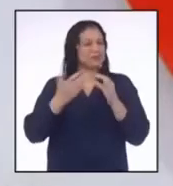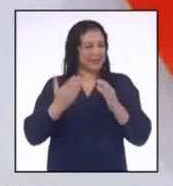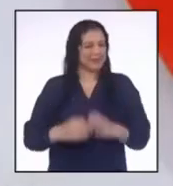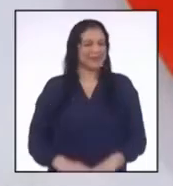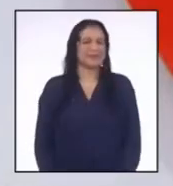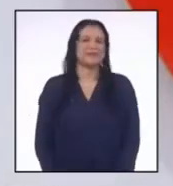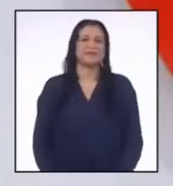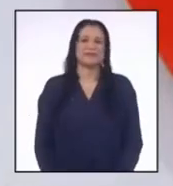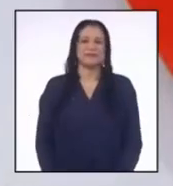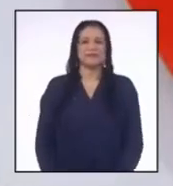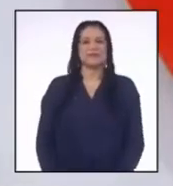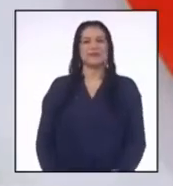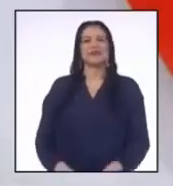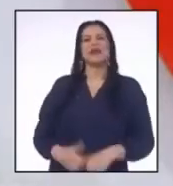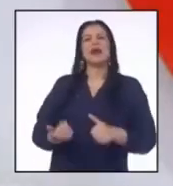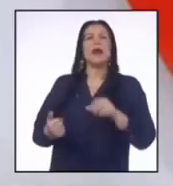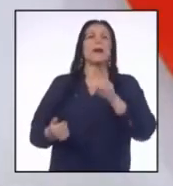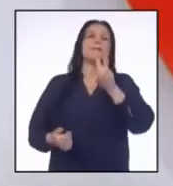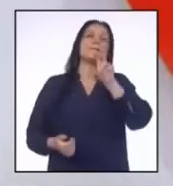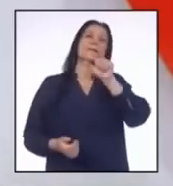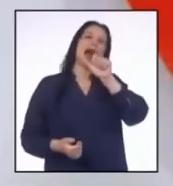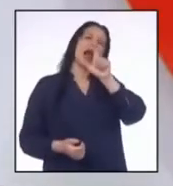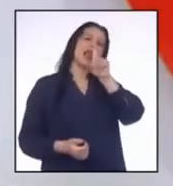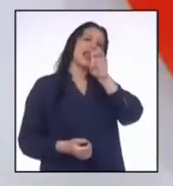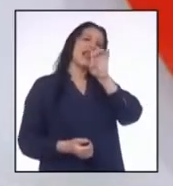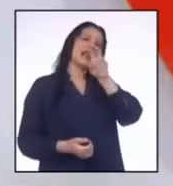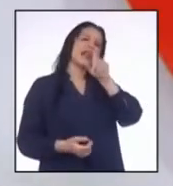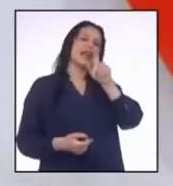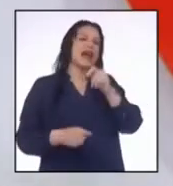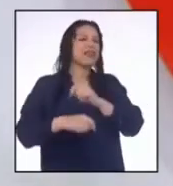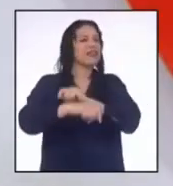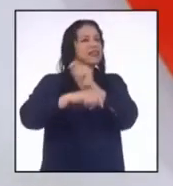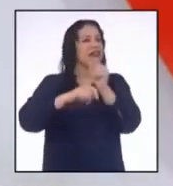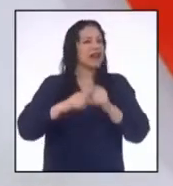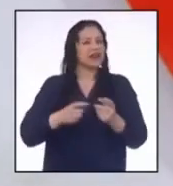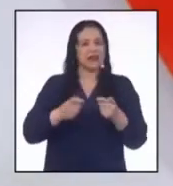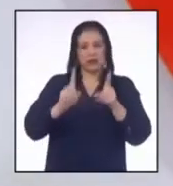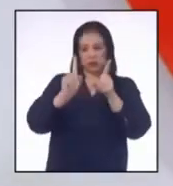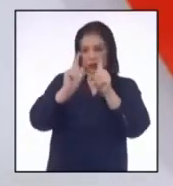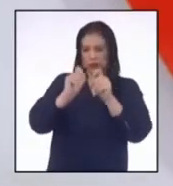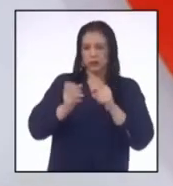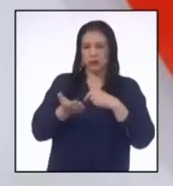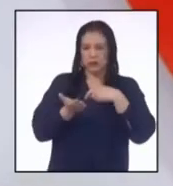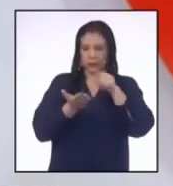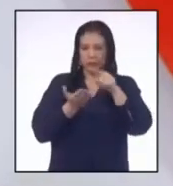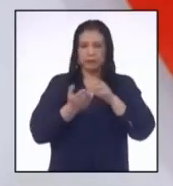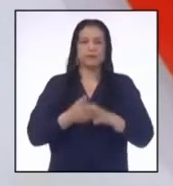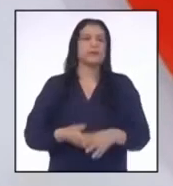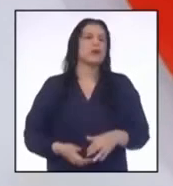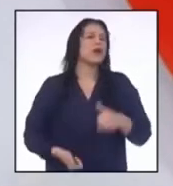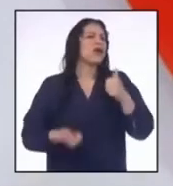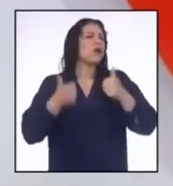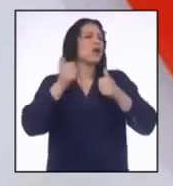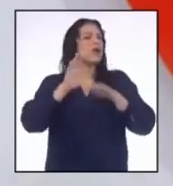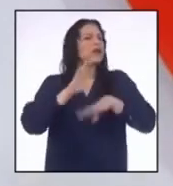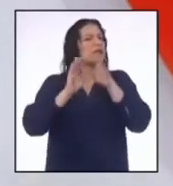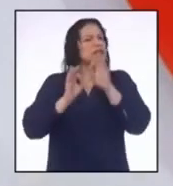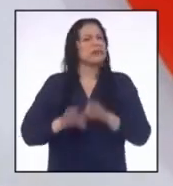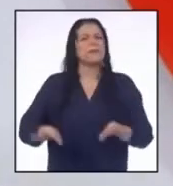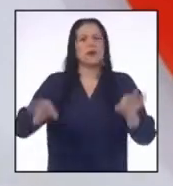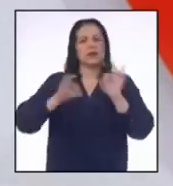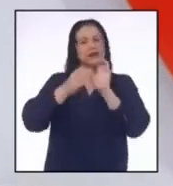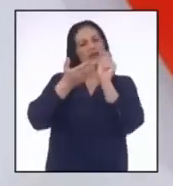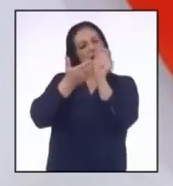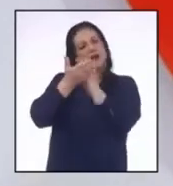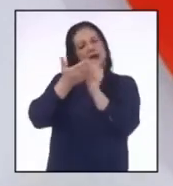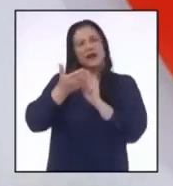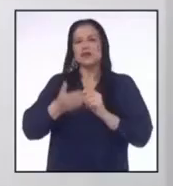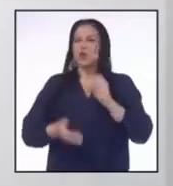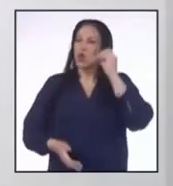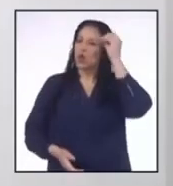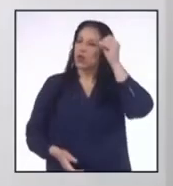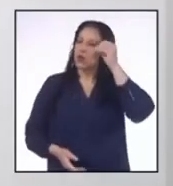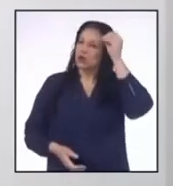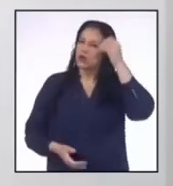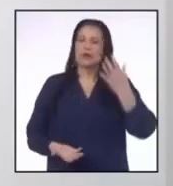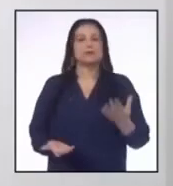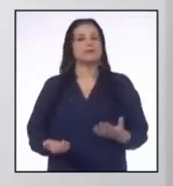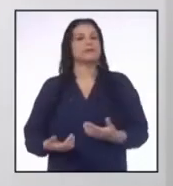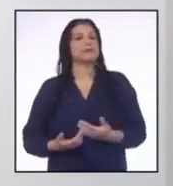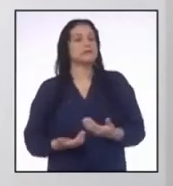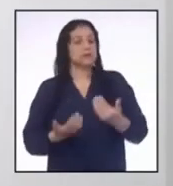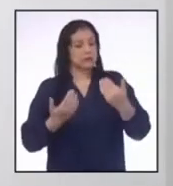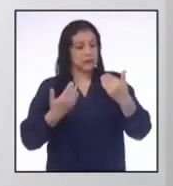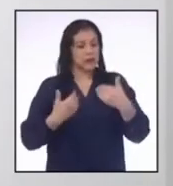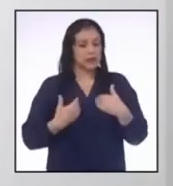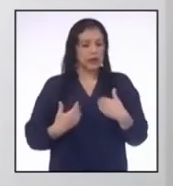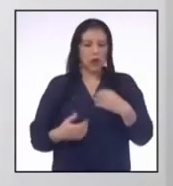programa. Valeria de Tacna nos pregunta, ¿qué es lo más importante en el artículo de opinión? Que